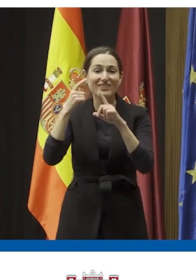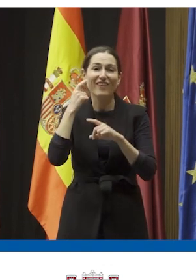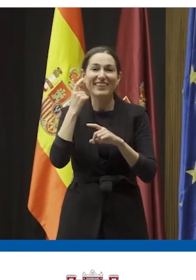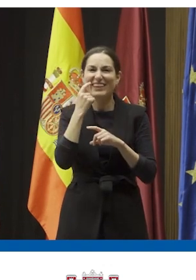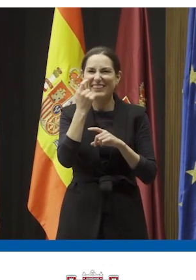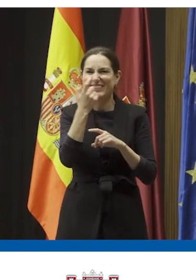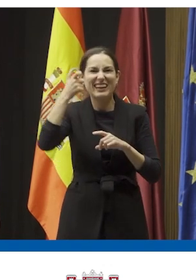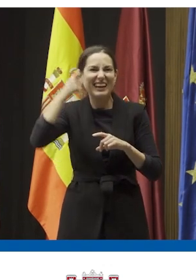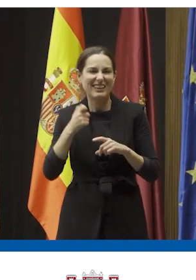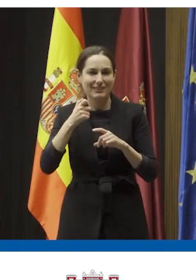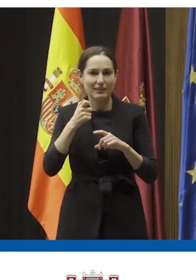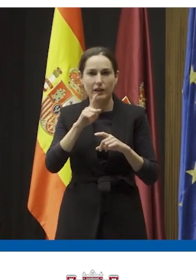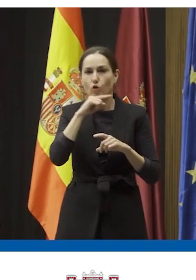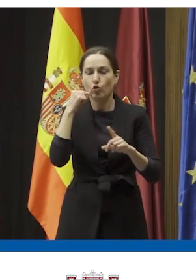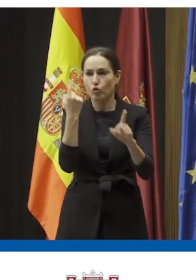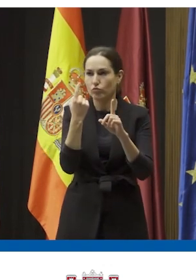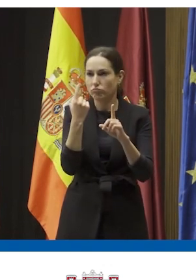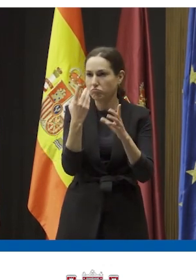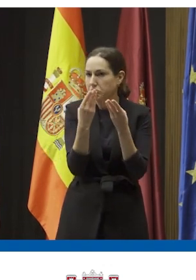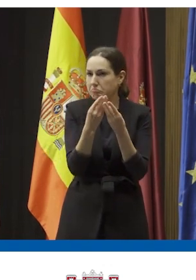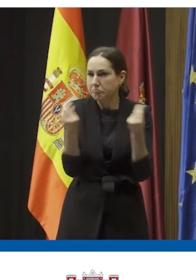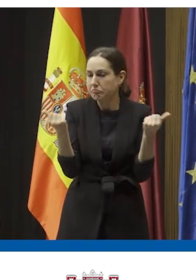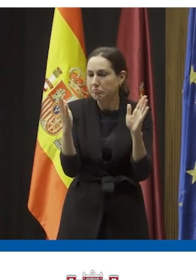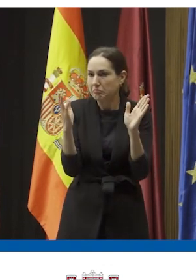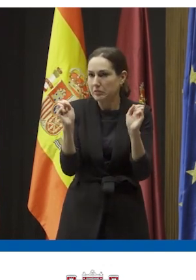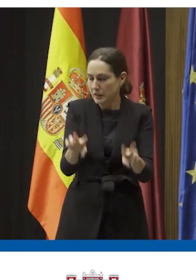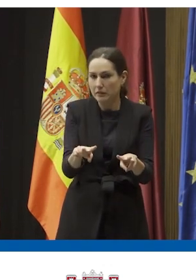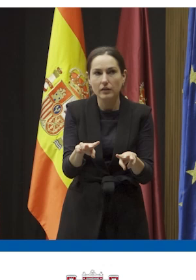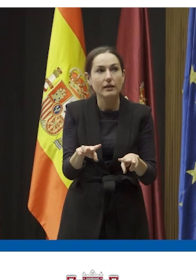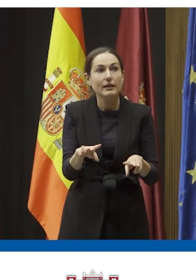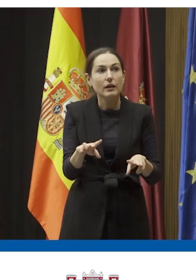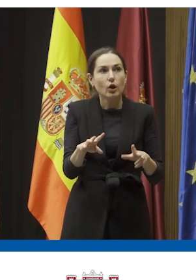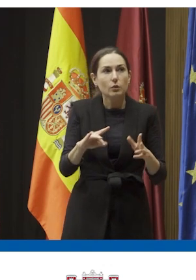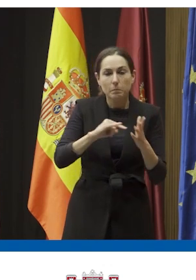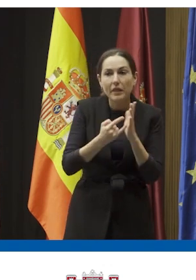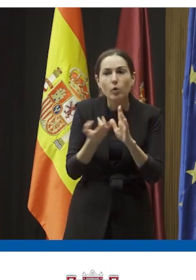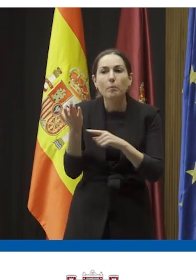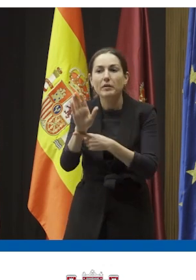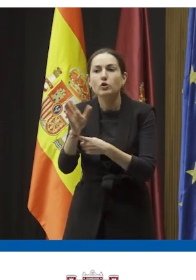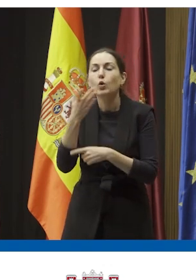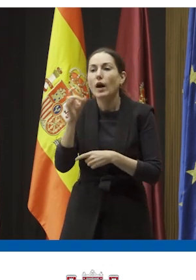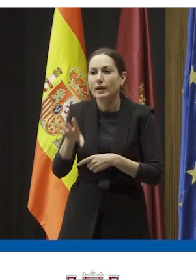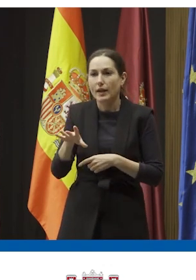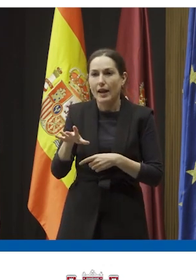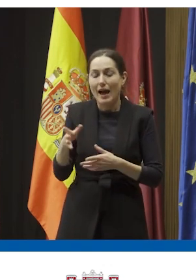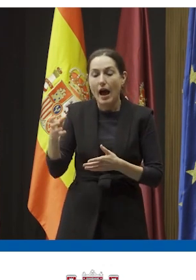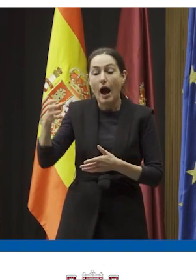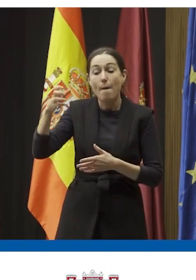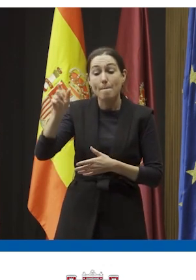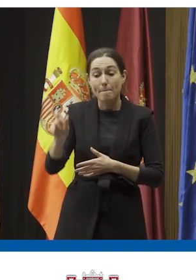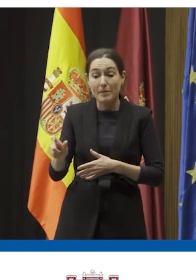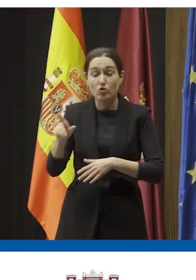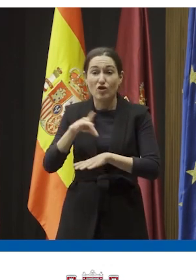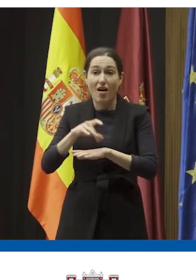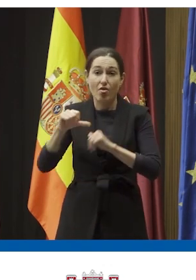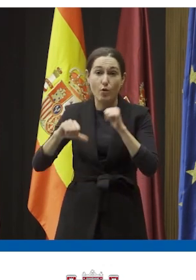indoloras. El método lo quiso presentar al cirujano jefe del hospital de Boston, pero